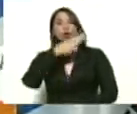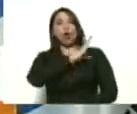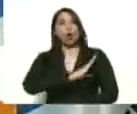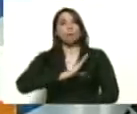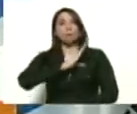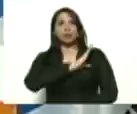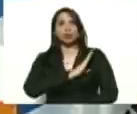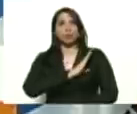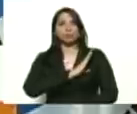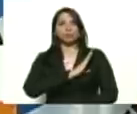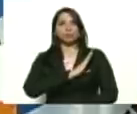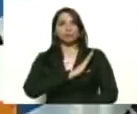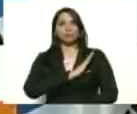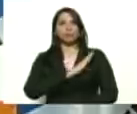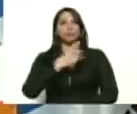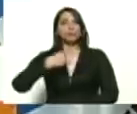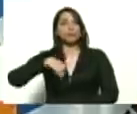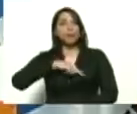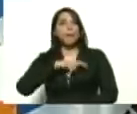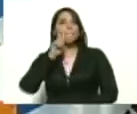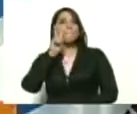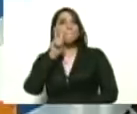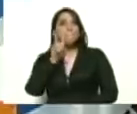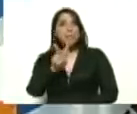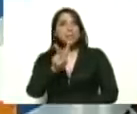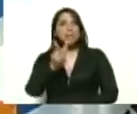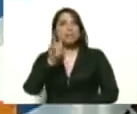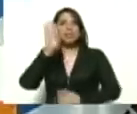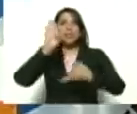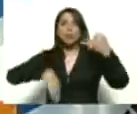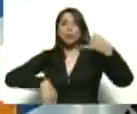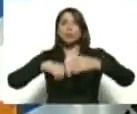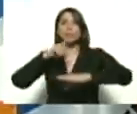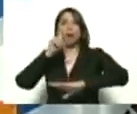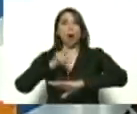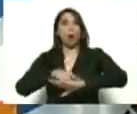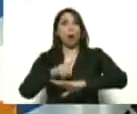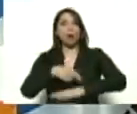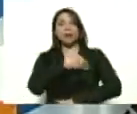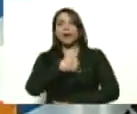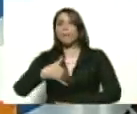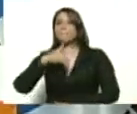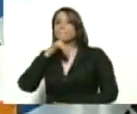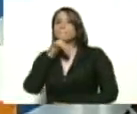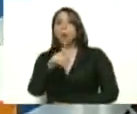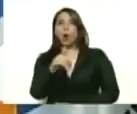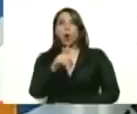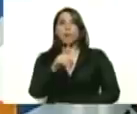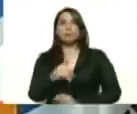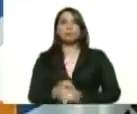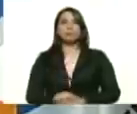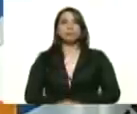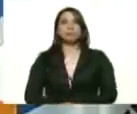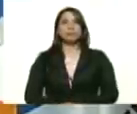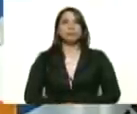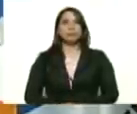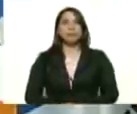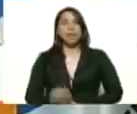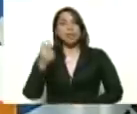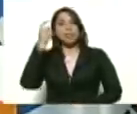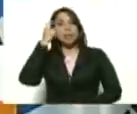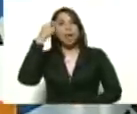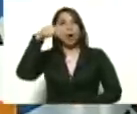Presidencial. Hemos visto en las últimas horas, y queremos informar, que el día de